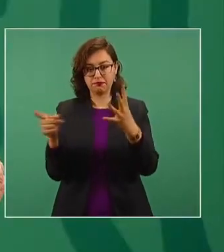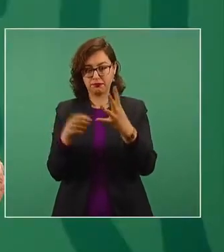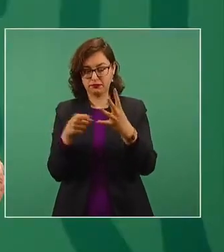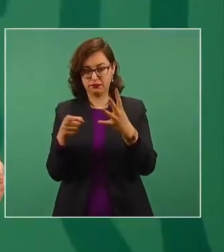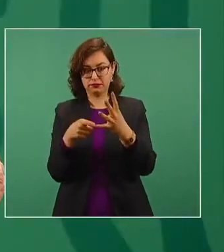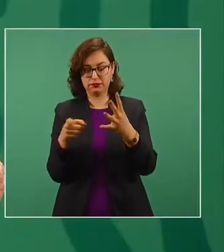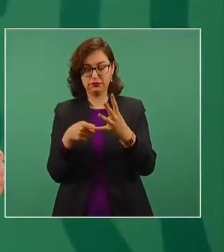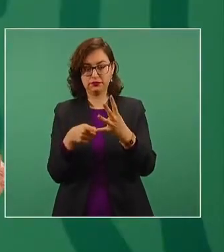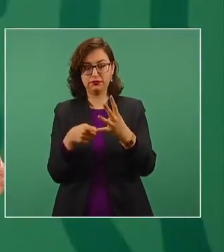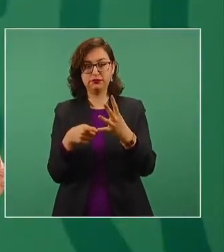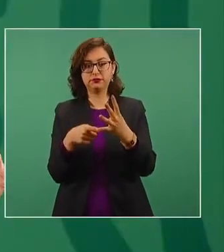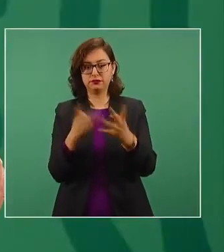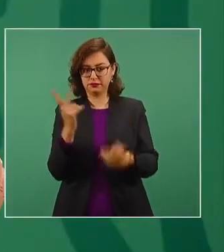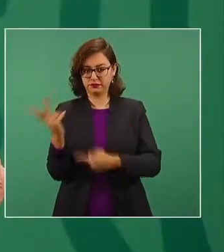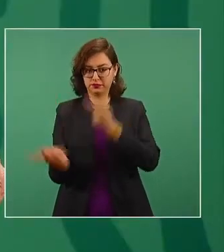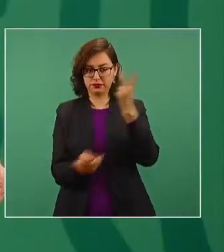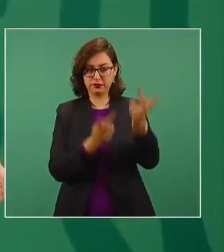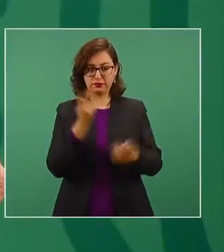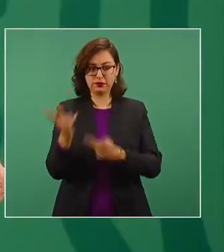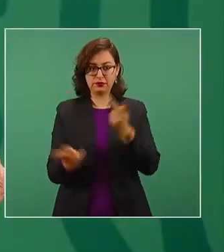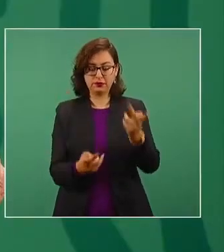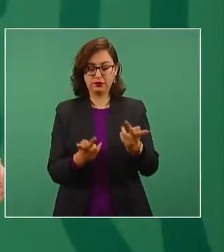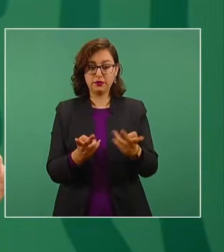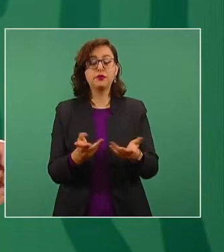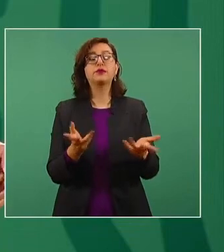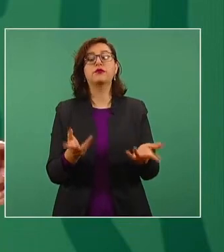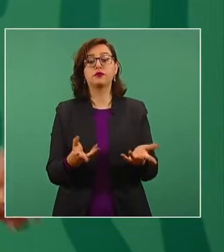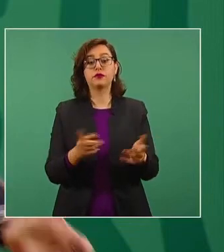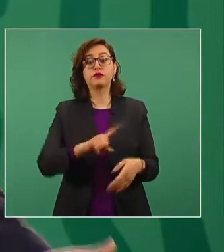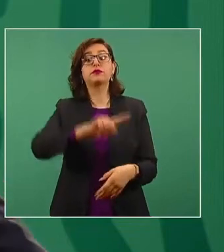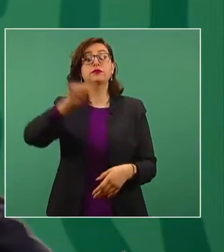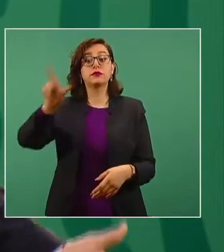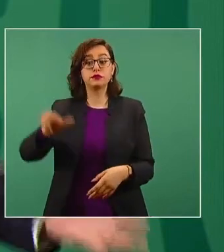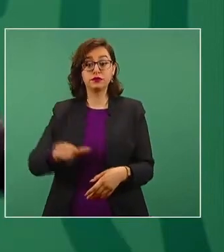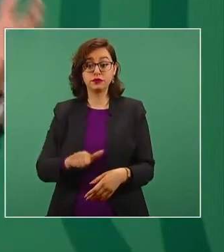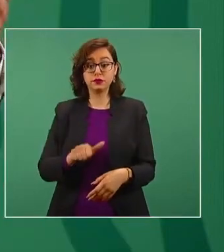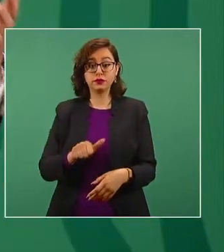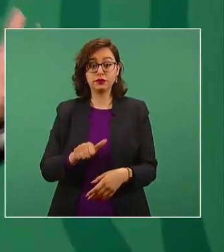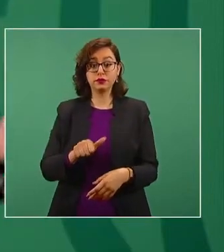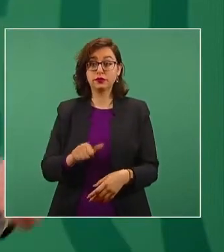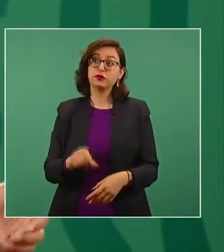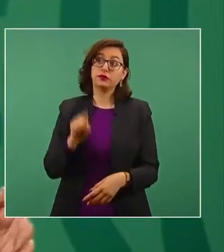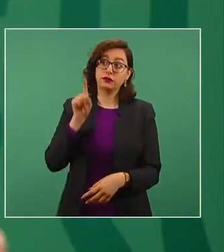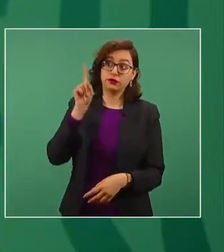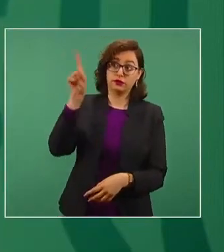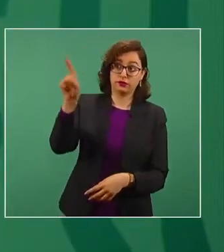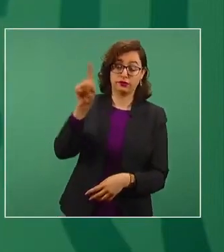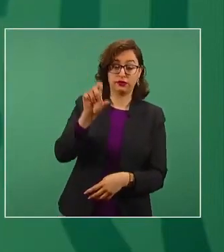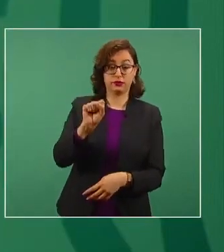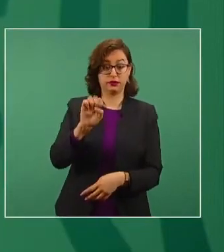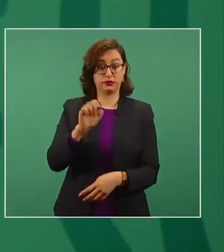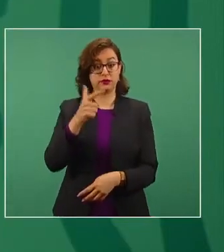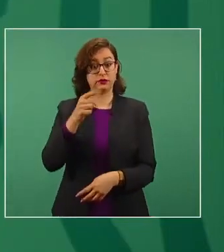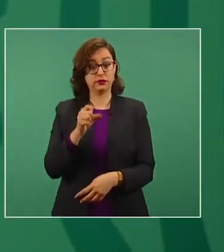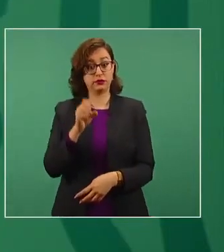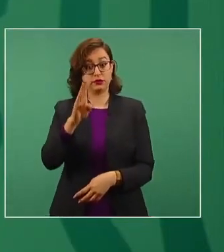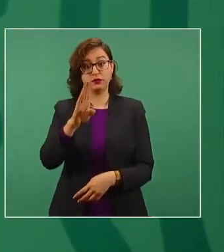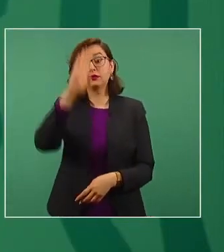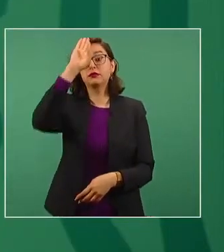y a las 12 del día se lleva a cabo el